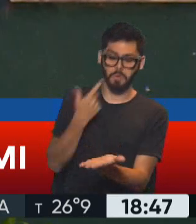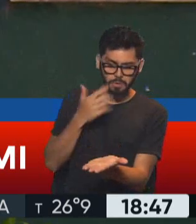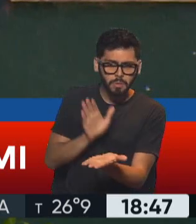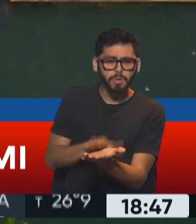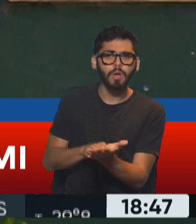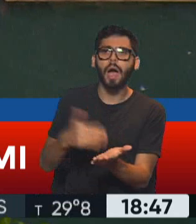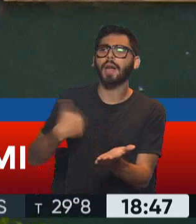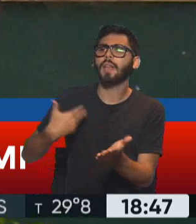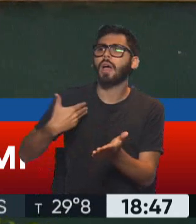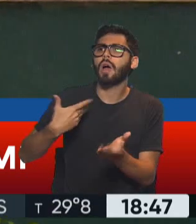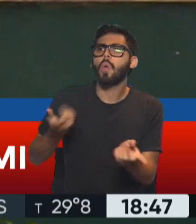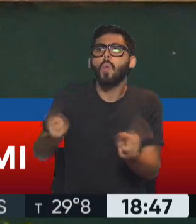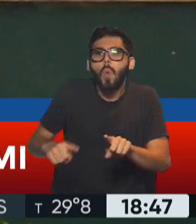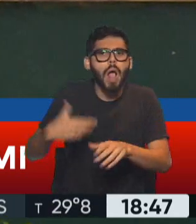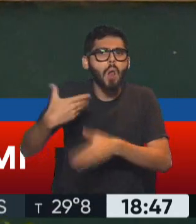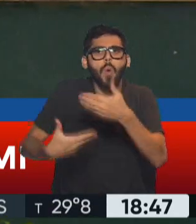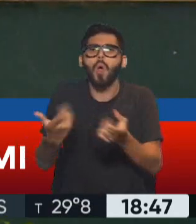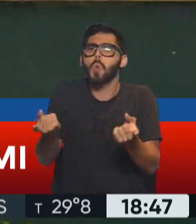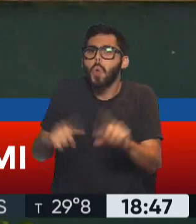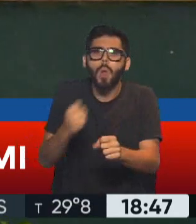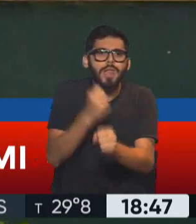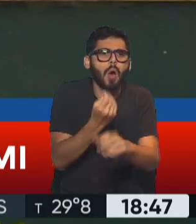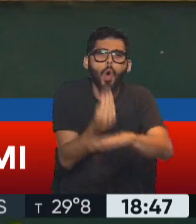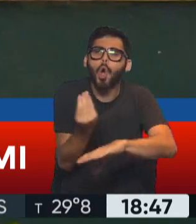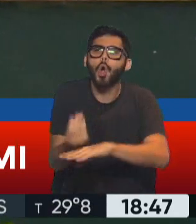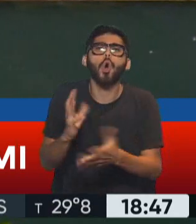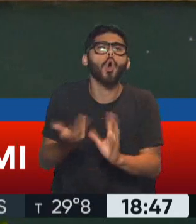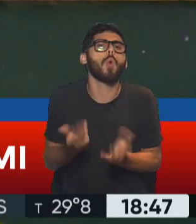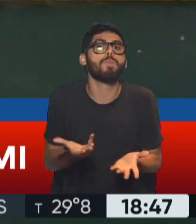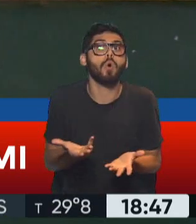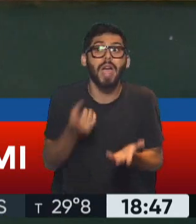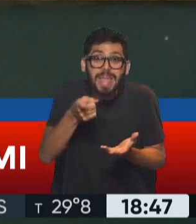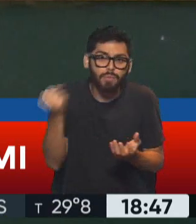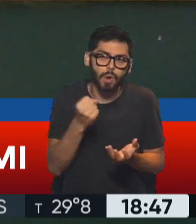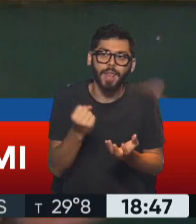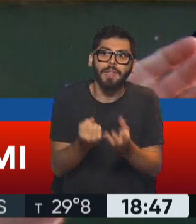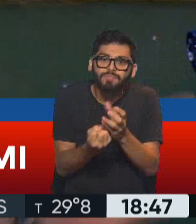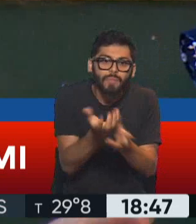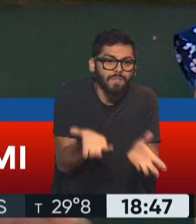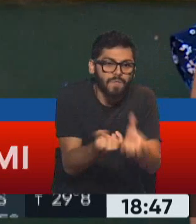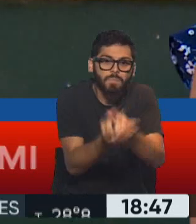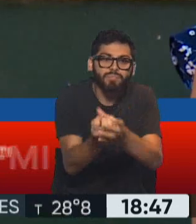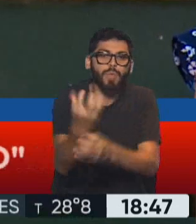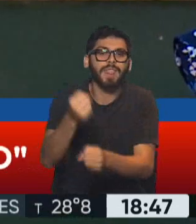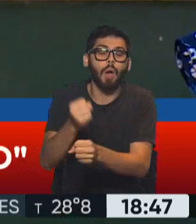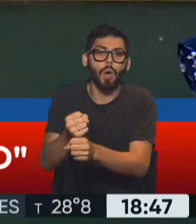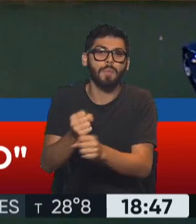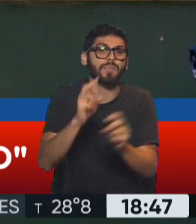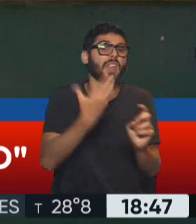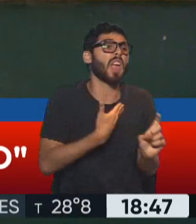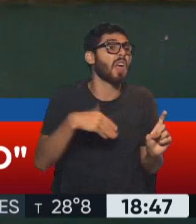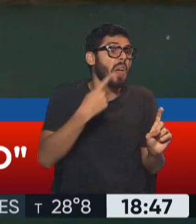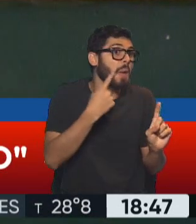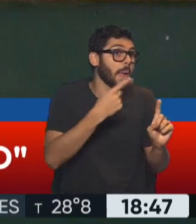crecer y va a volver a generar trabajo. Eso es lo importante, generar trabajo. El acuerdo con el fondo en todo caso es un capítulo y posiblemente no el